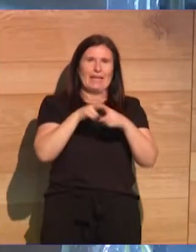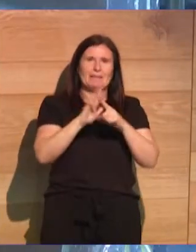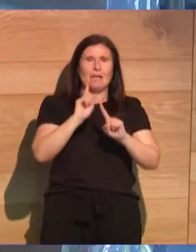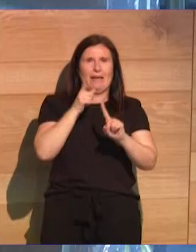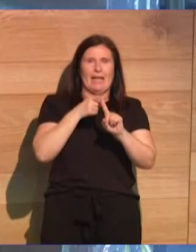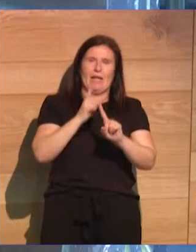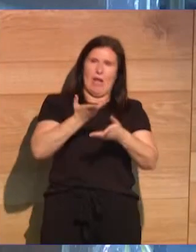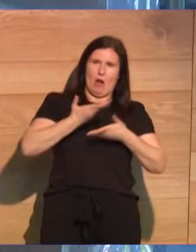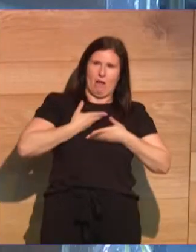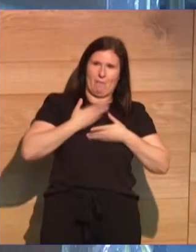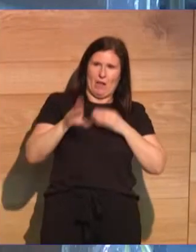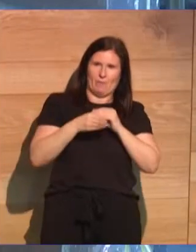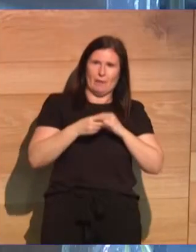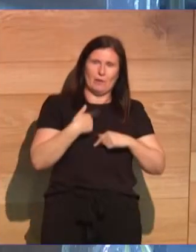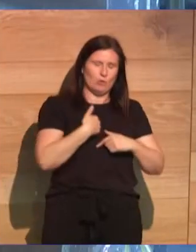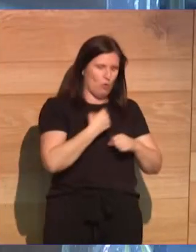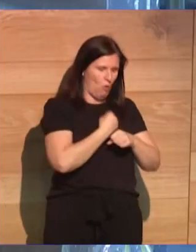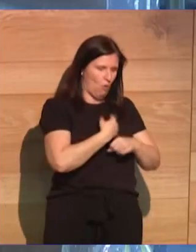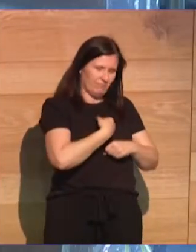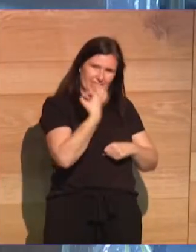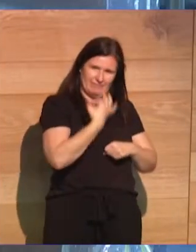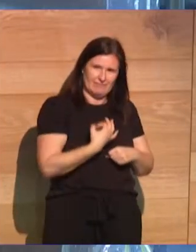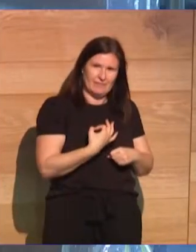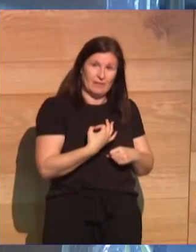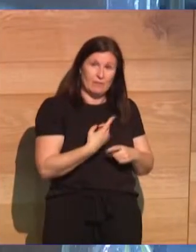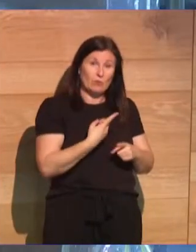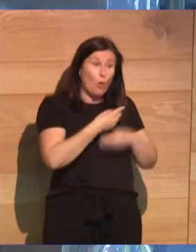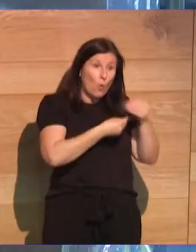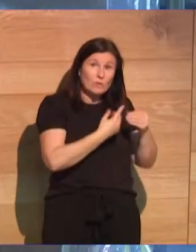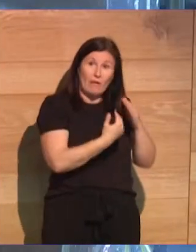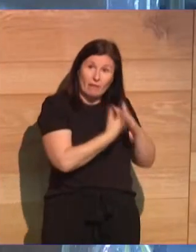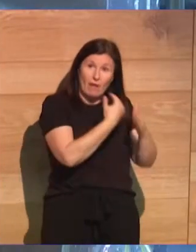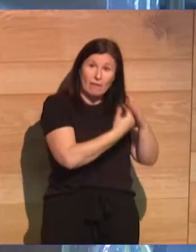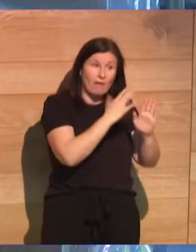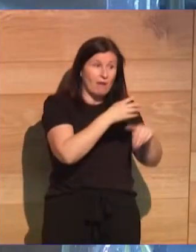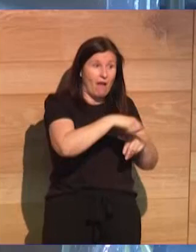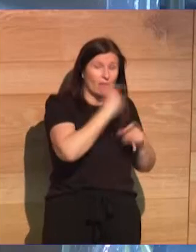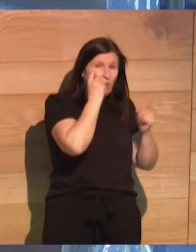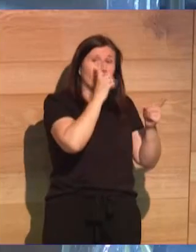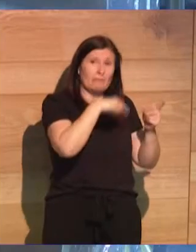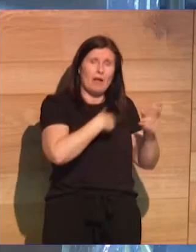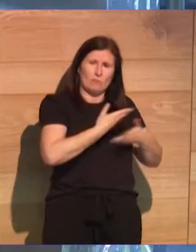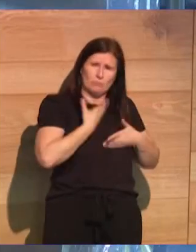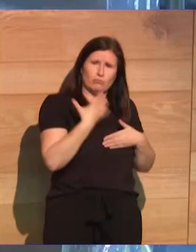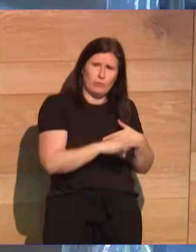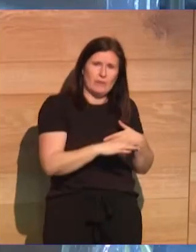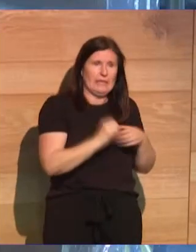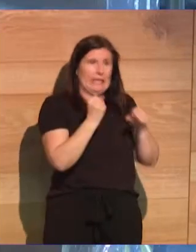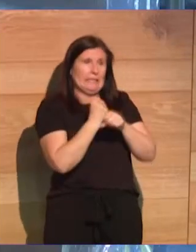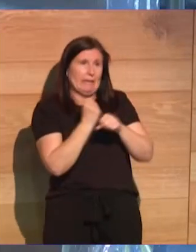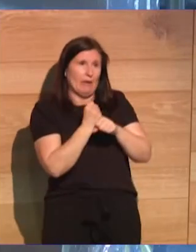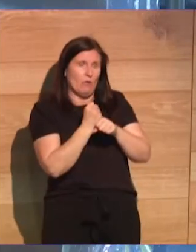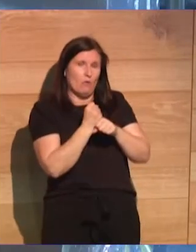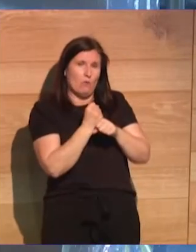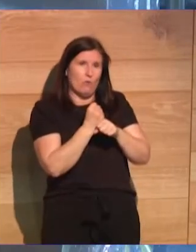lo meten dentro de su día a día, pues empiezas a ver lo que sí que te puede ayudar, igual que en el mundo del trabajo, y lo que no. Y lo